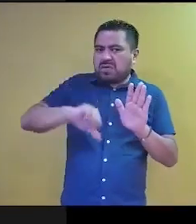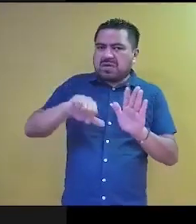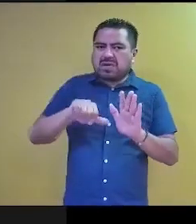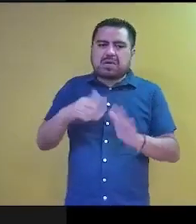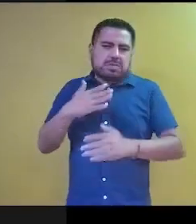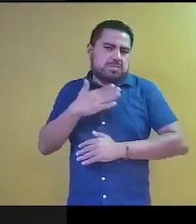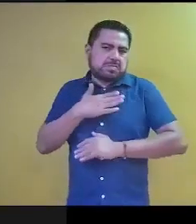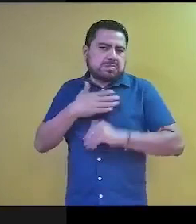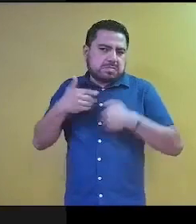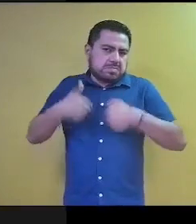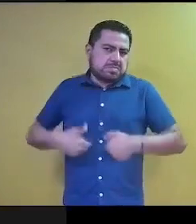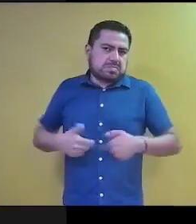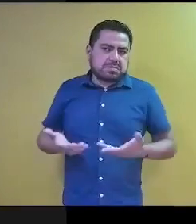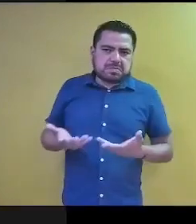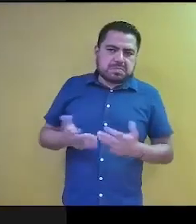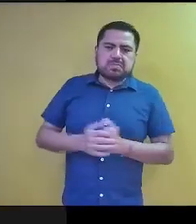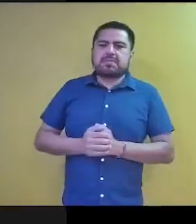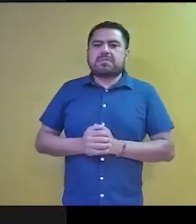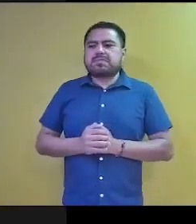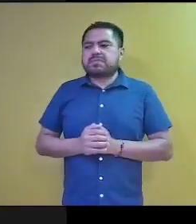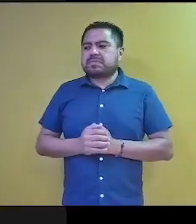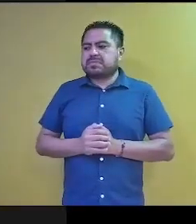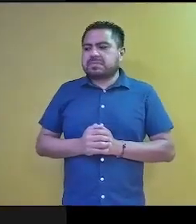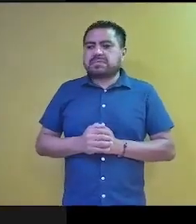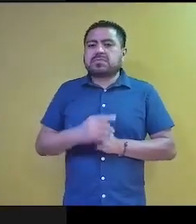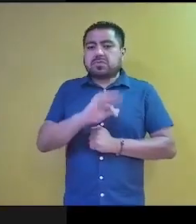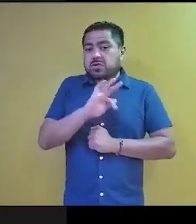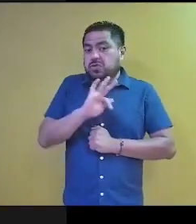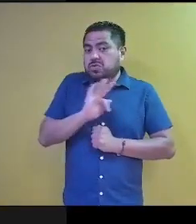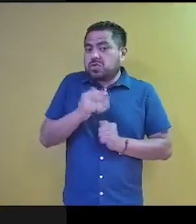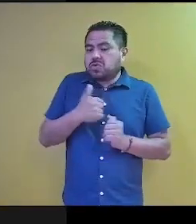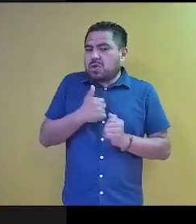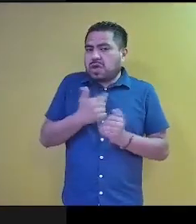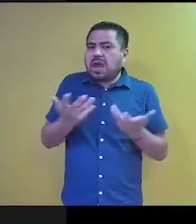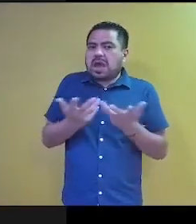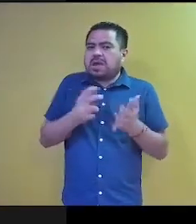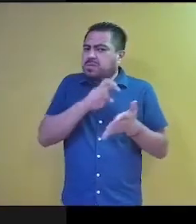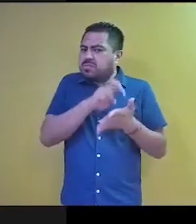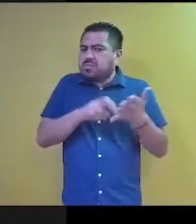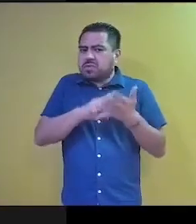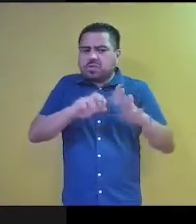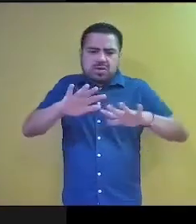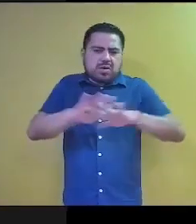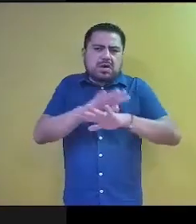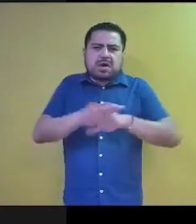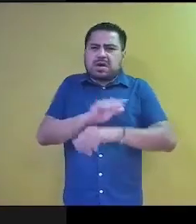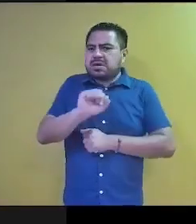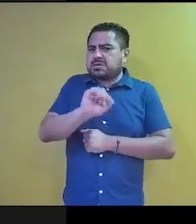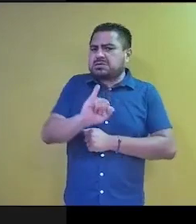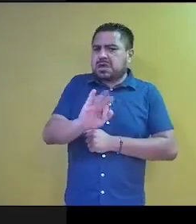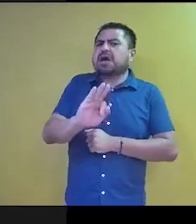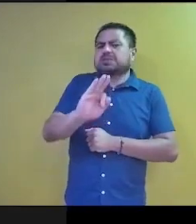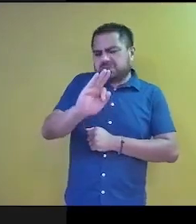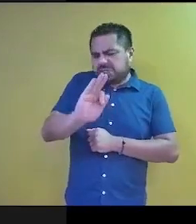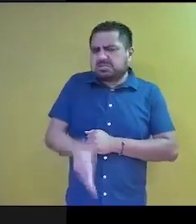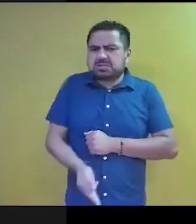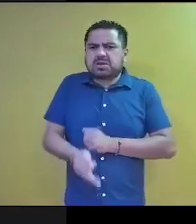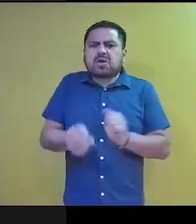ponencia. Entonces, realizaría yo estas modificaciones, por supuesto, aceptándolas,